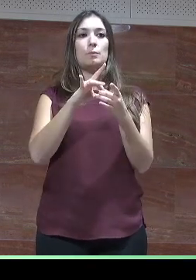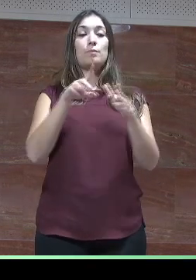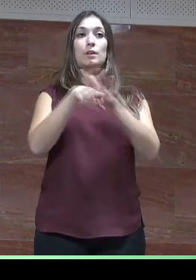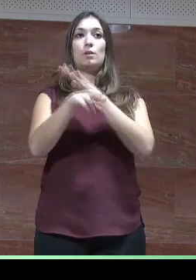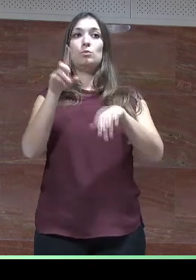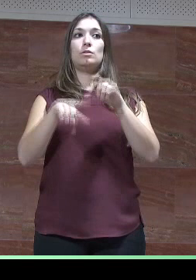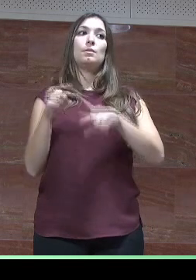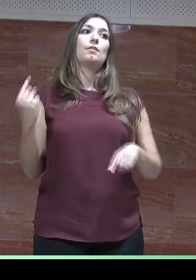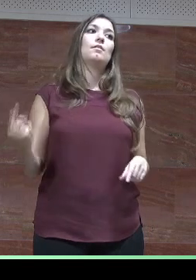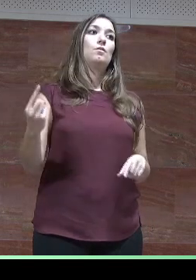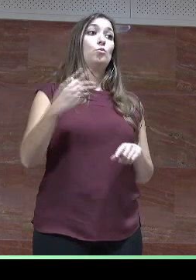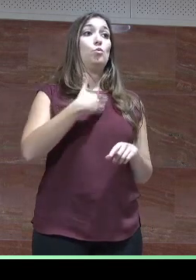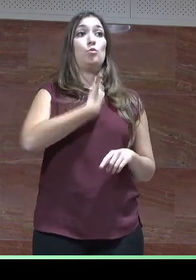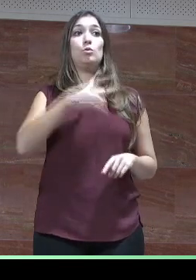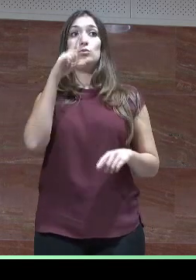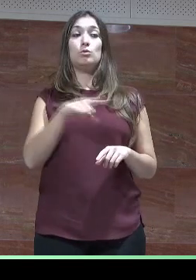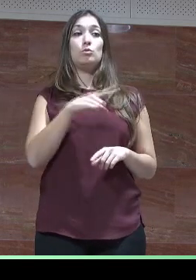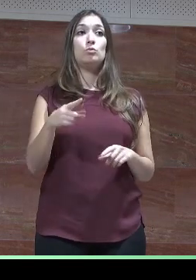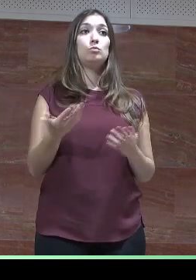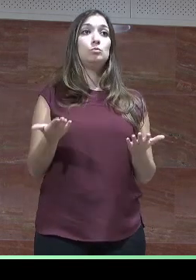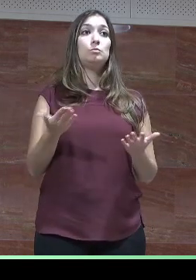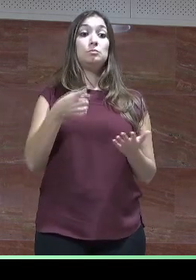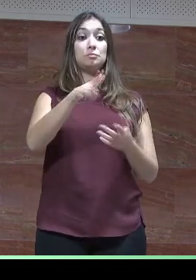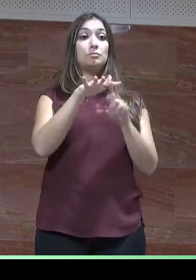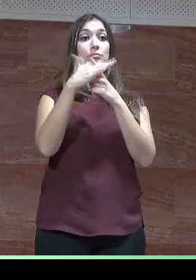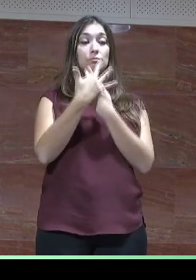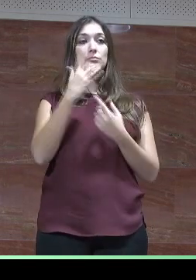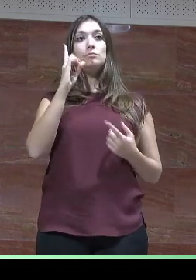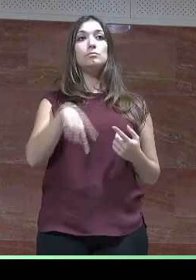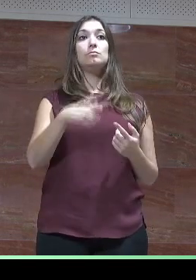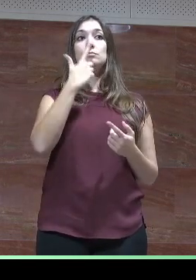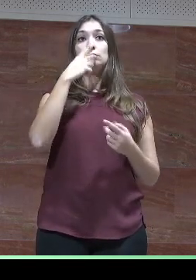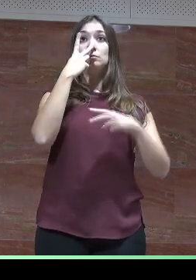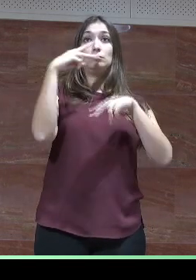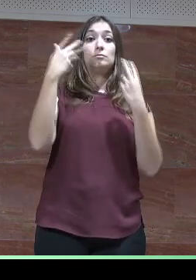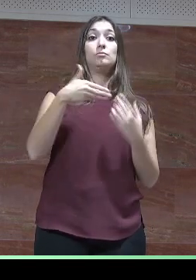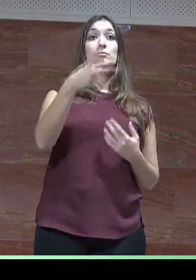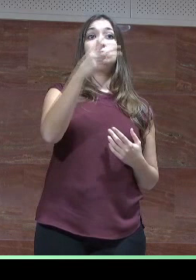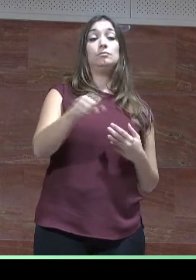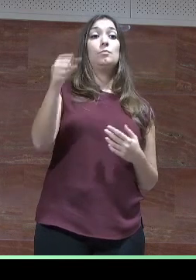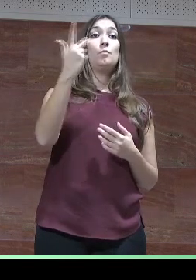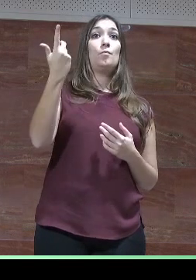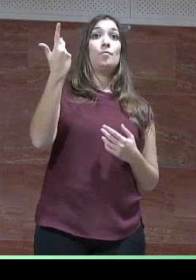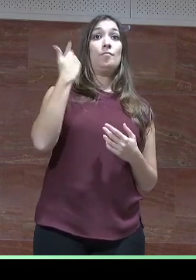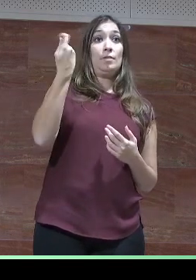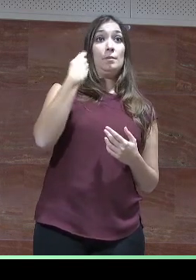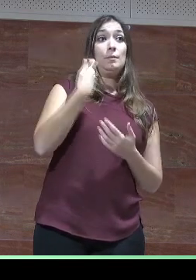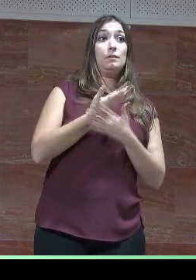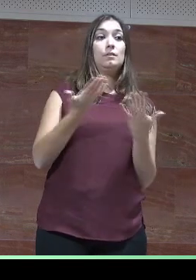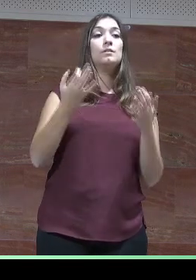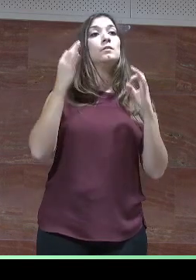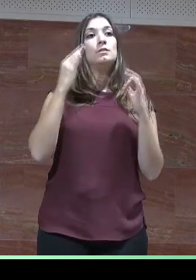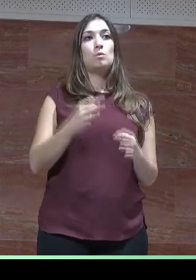recursos que cada uno tengamos. Porque si a esto le acompañamos que la pensión pública dentro de 20 años seguramente no